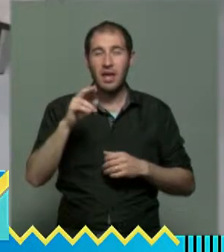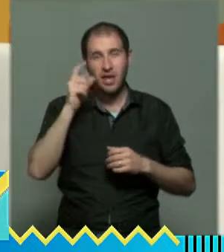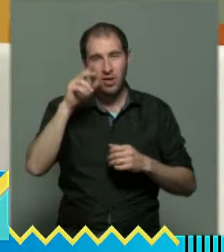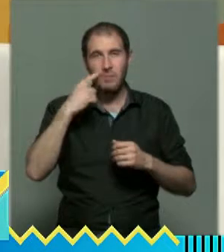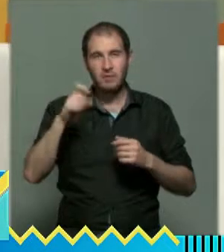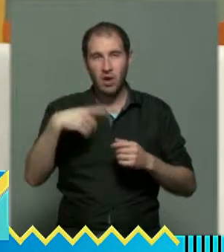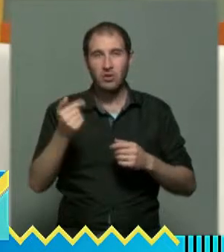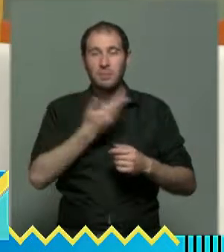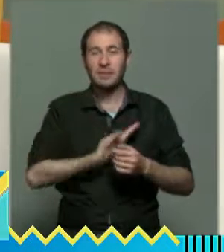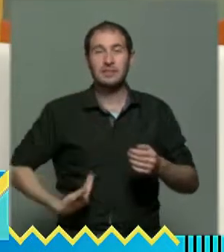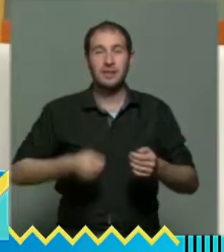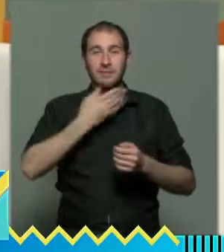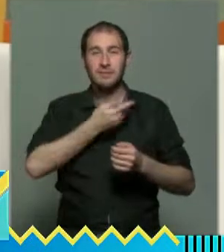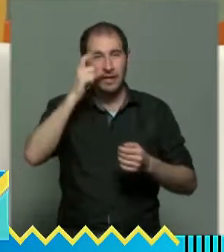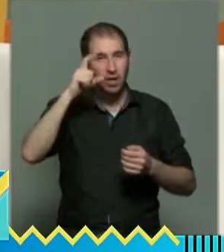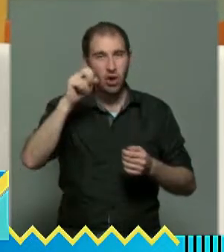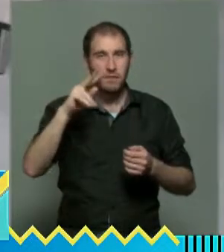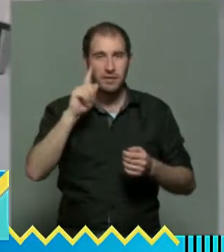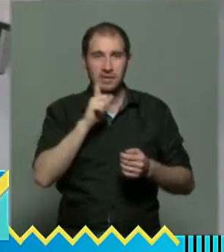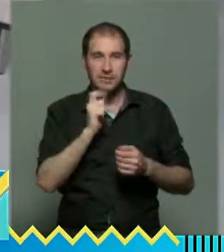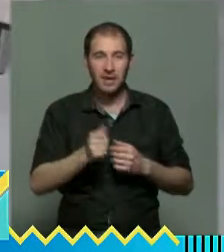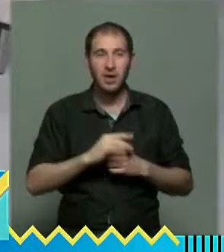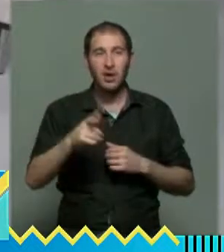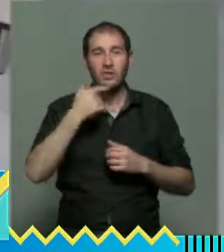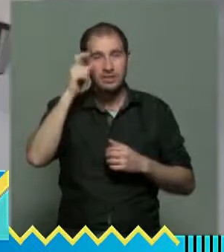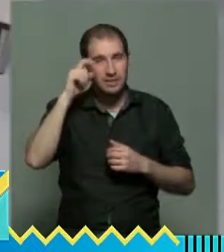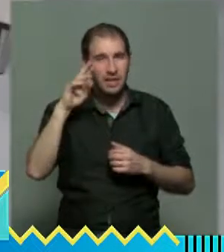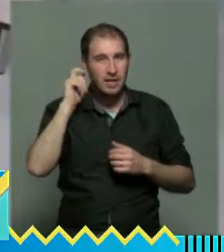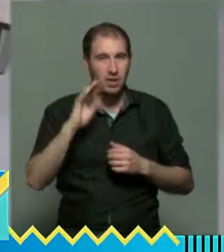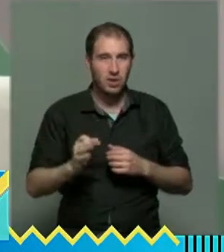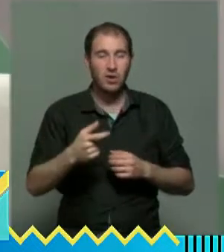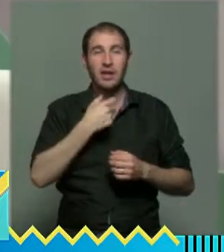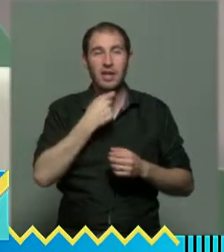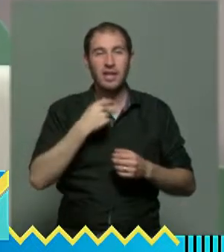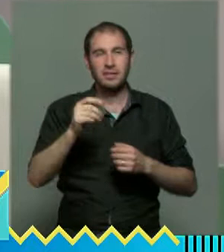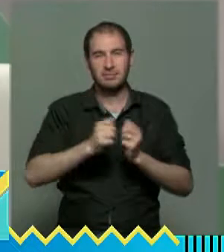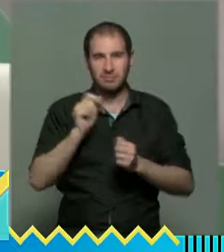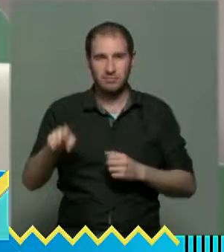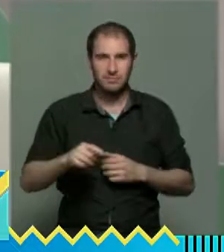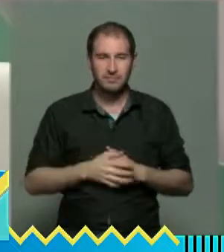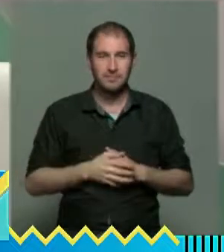presidente de Fecovita. Muchas gracias, Eduardo, también por estar aquí. Y Sergio Villanueva, gerente de la Unión Vitivinícola